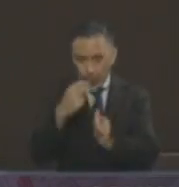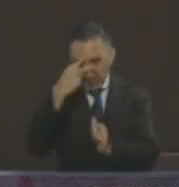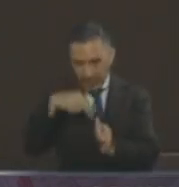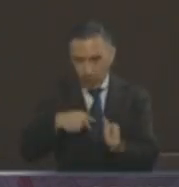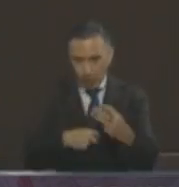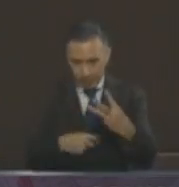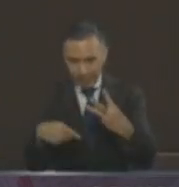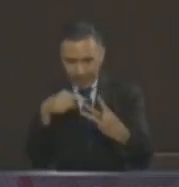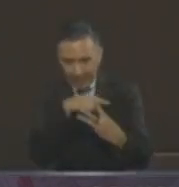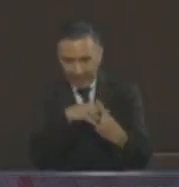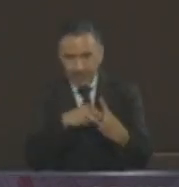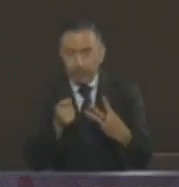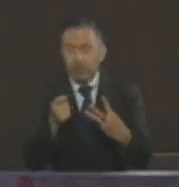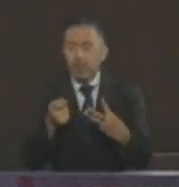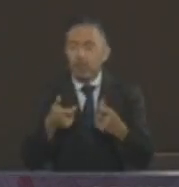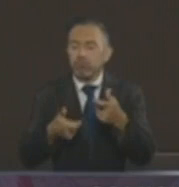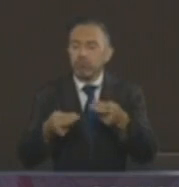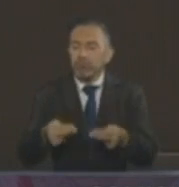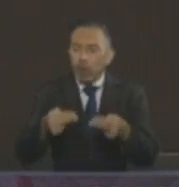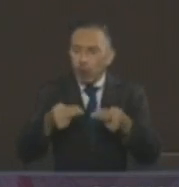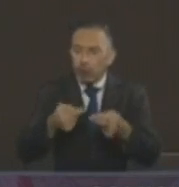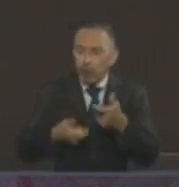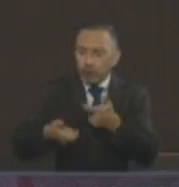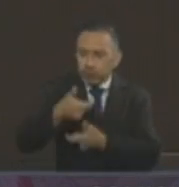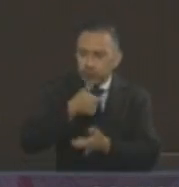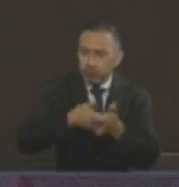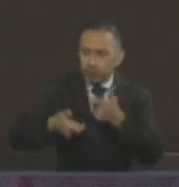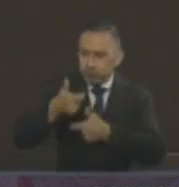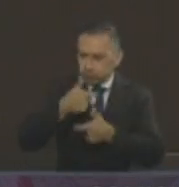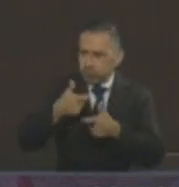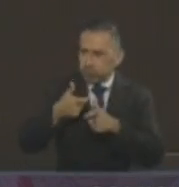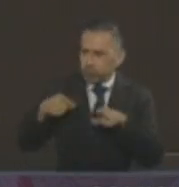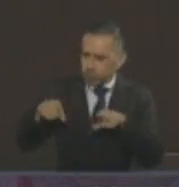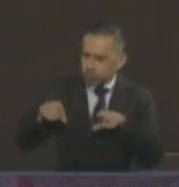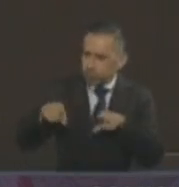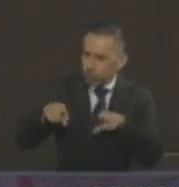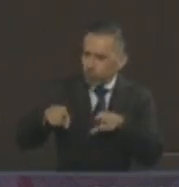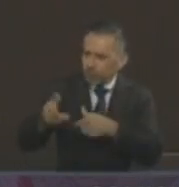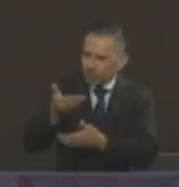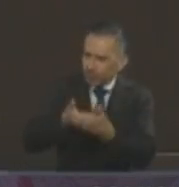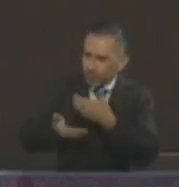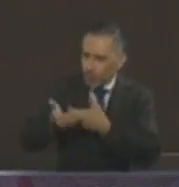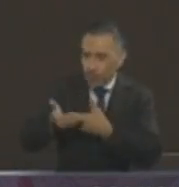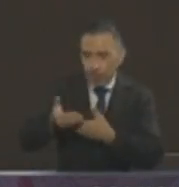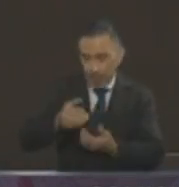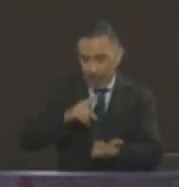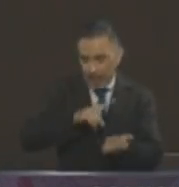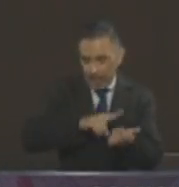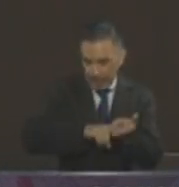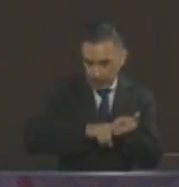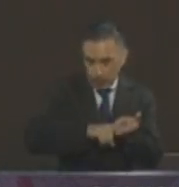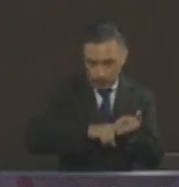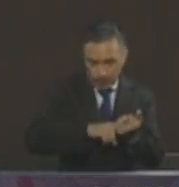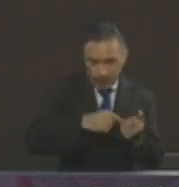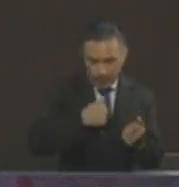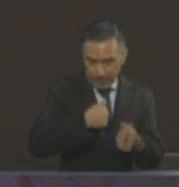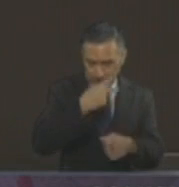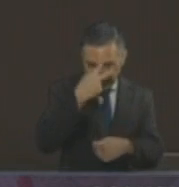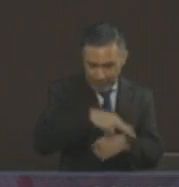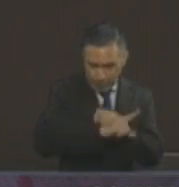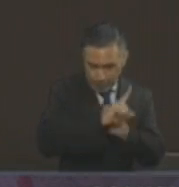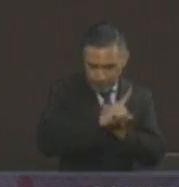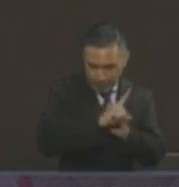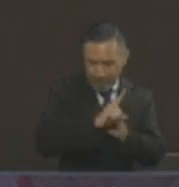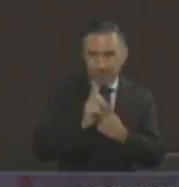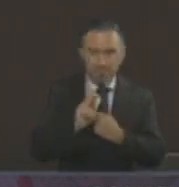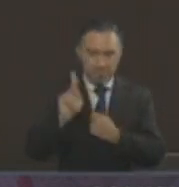solo comparten destinos económicos paralelos ya que además los problemas de unos son de los tres como es